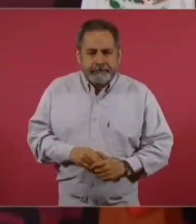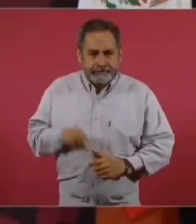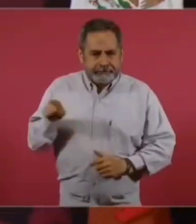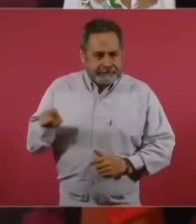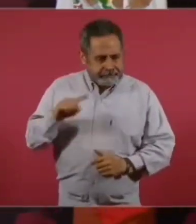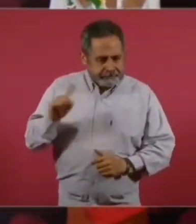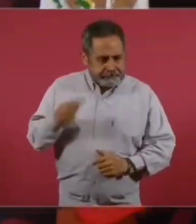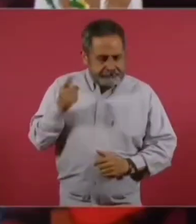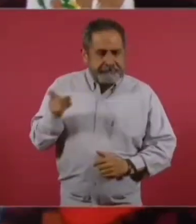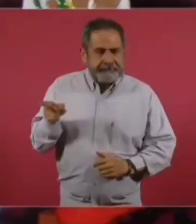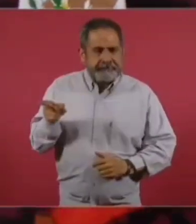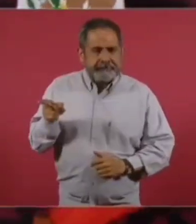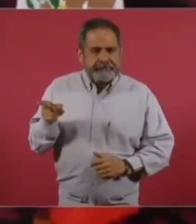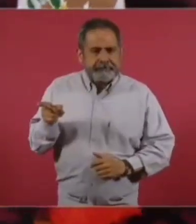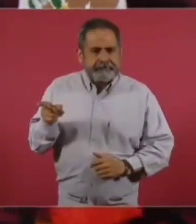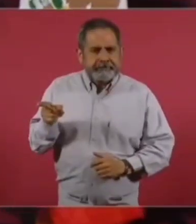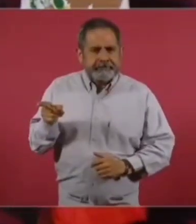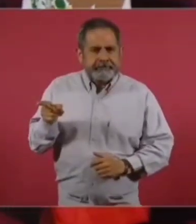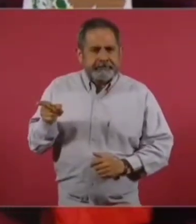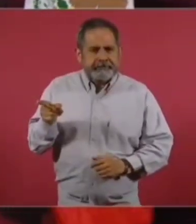Es